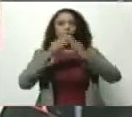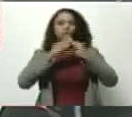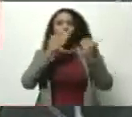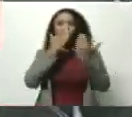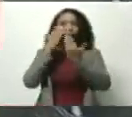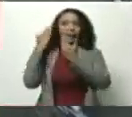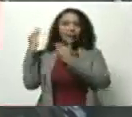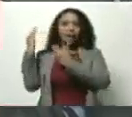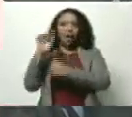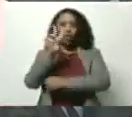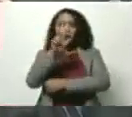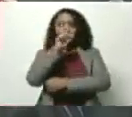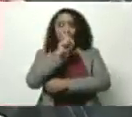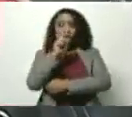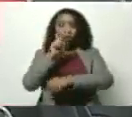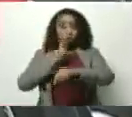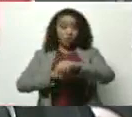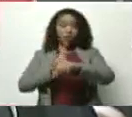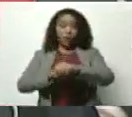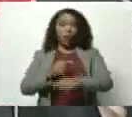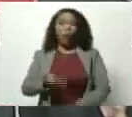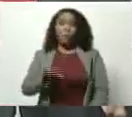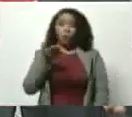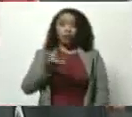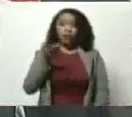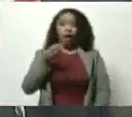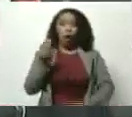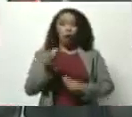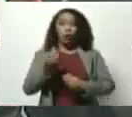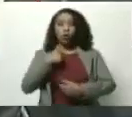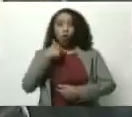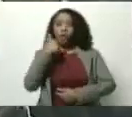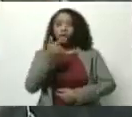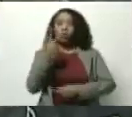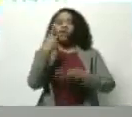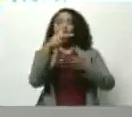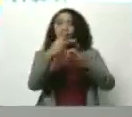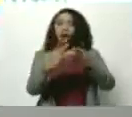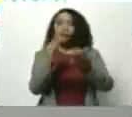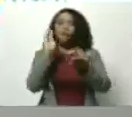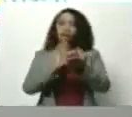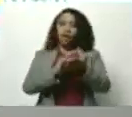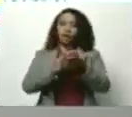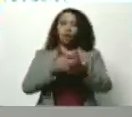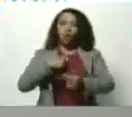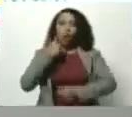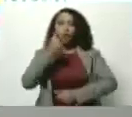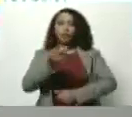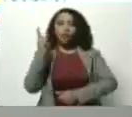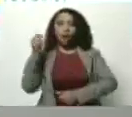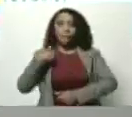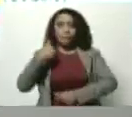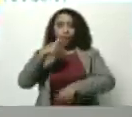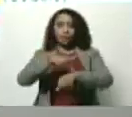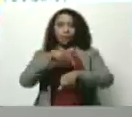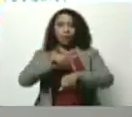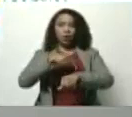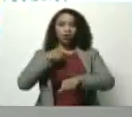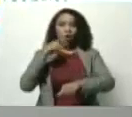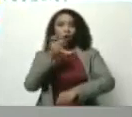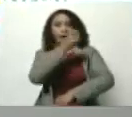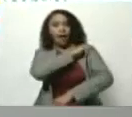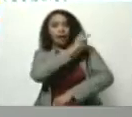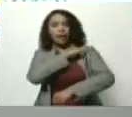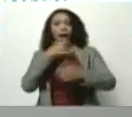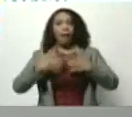esto en dos años un tiempo récord como he dicho varias veces y una época como gerente de una empresa